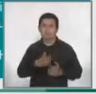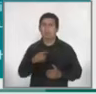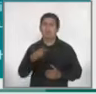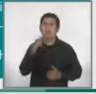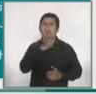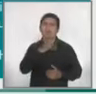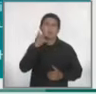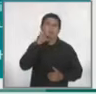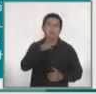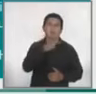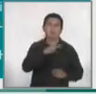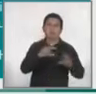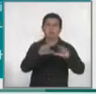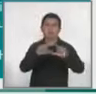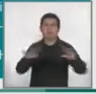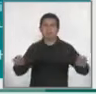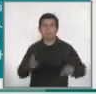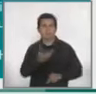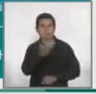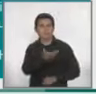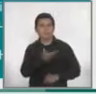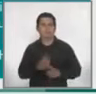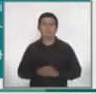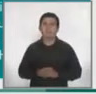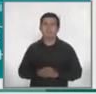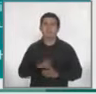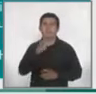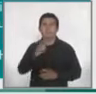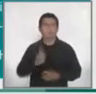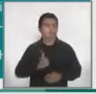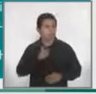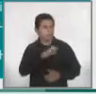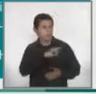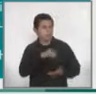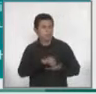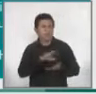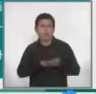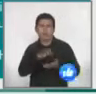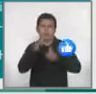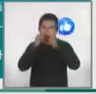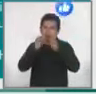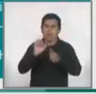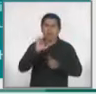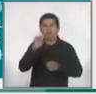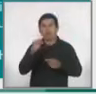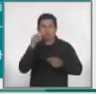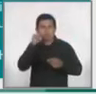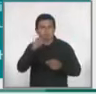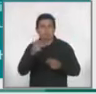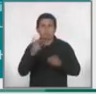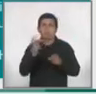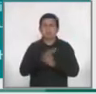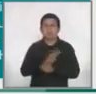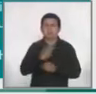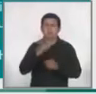comuníquense a los teléfonos que aparecen en pantalla para que puedan recibir una orientación adecuada.